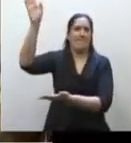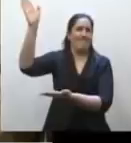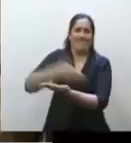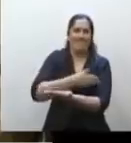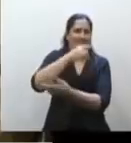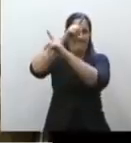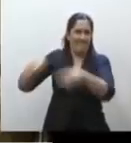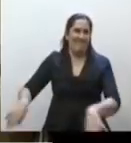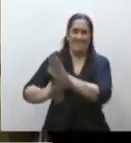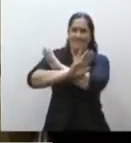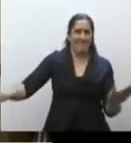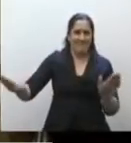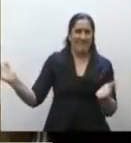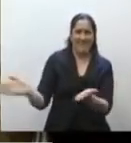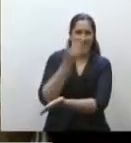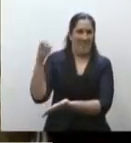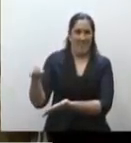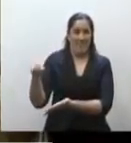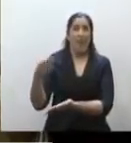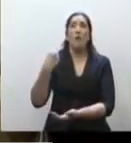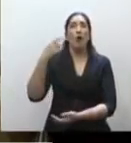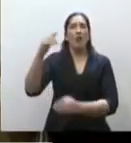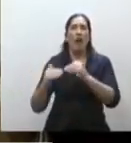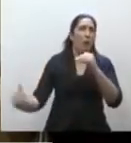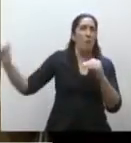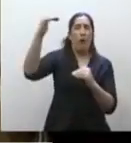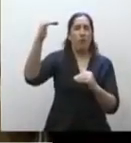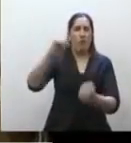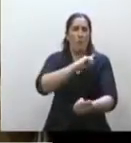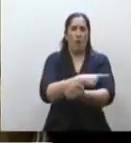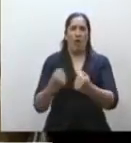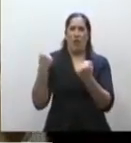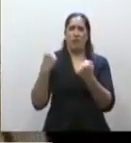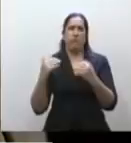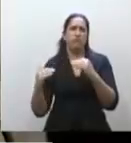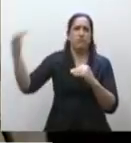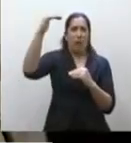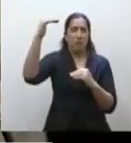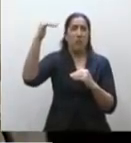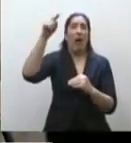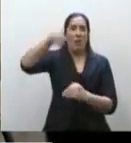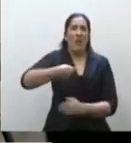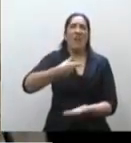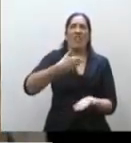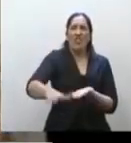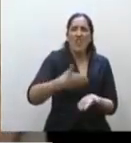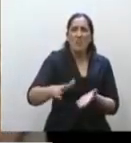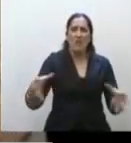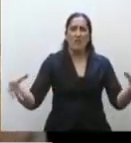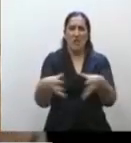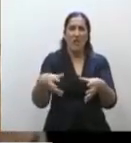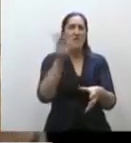los abusos de poder, la discriminación que sufre el